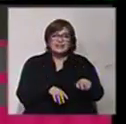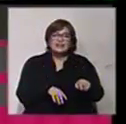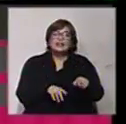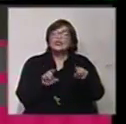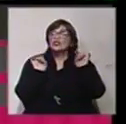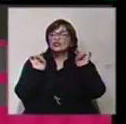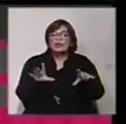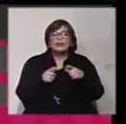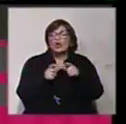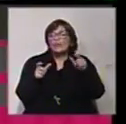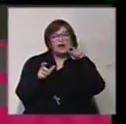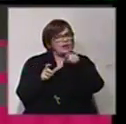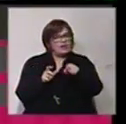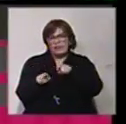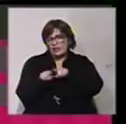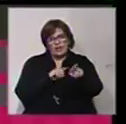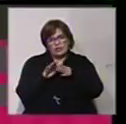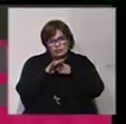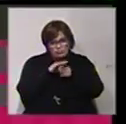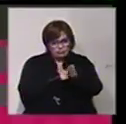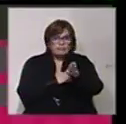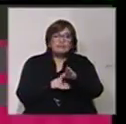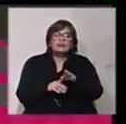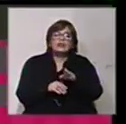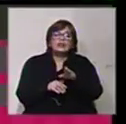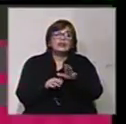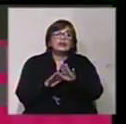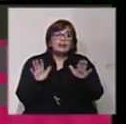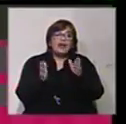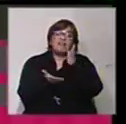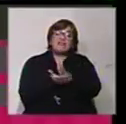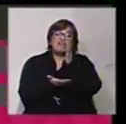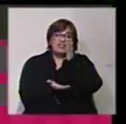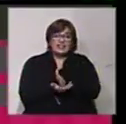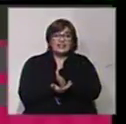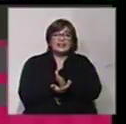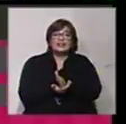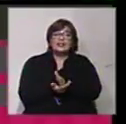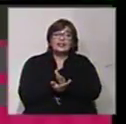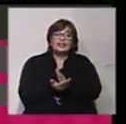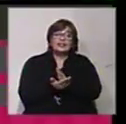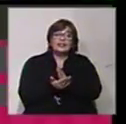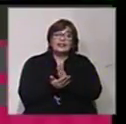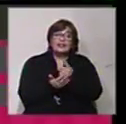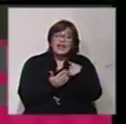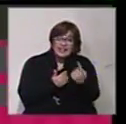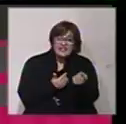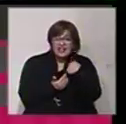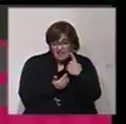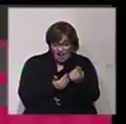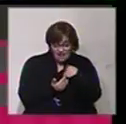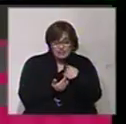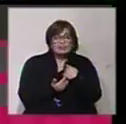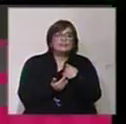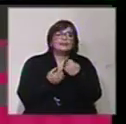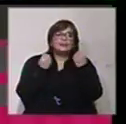solamente en el auditorio, ¿verdad? Al momento de entrar. Y bueno, te da derecho a entrar y salir. Eso es una cosa que está buena, y es que